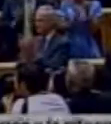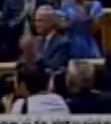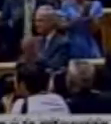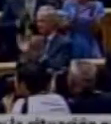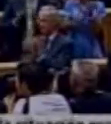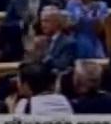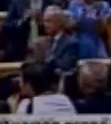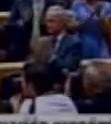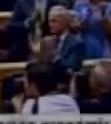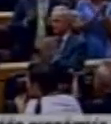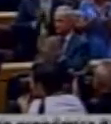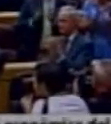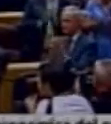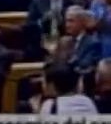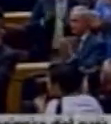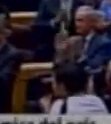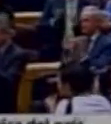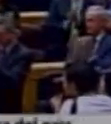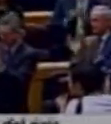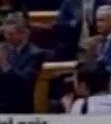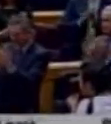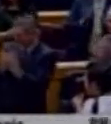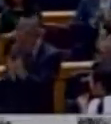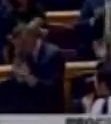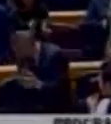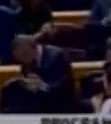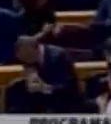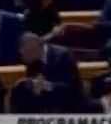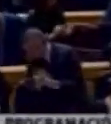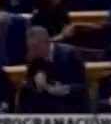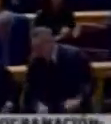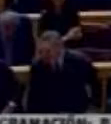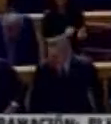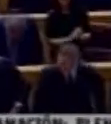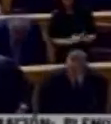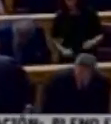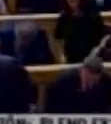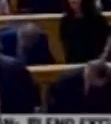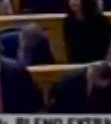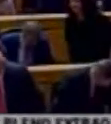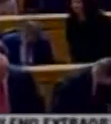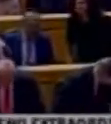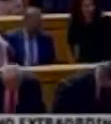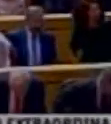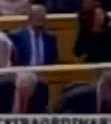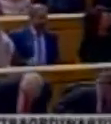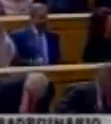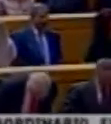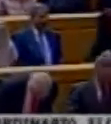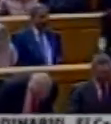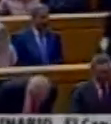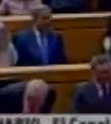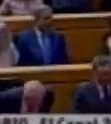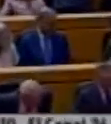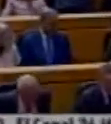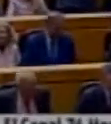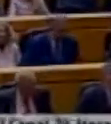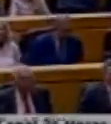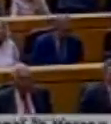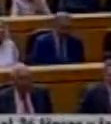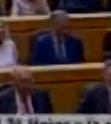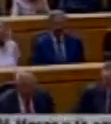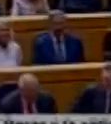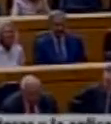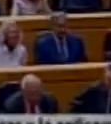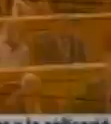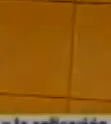él ha declarado todo lo que ha ganado. El presidente ha dicho también que Bárcenas se está defendiendo atacando al Partido Popular con acusaciones